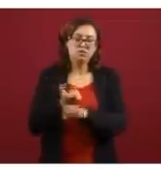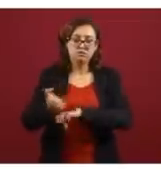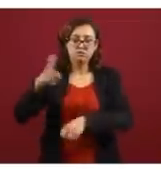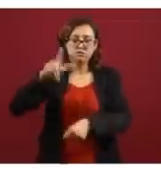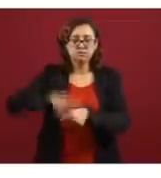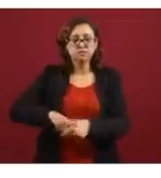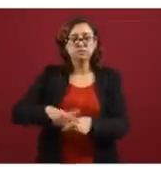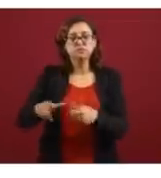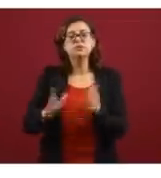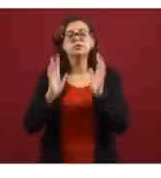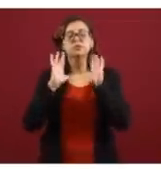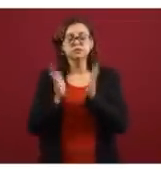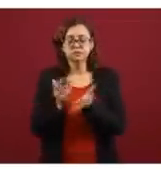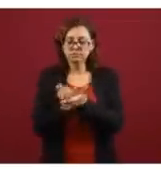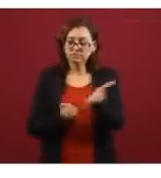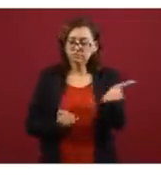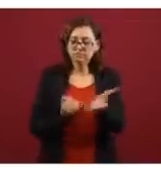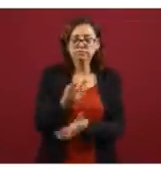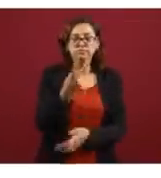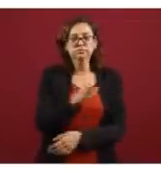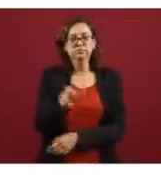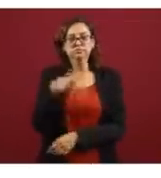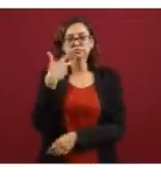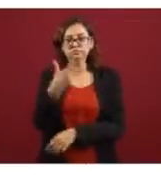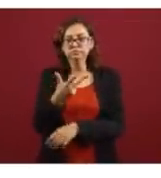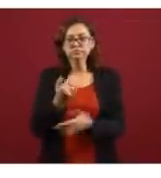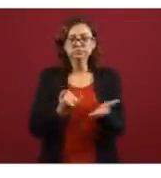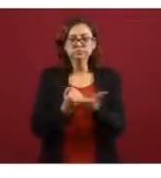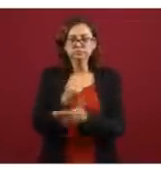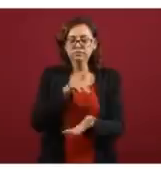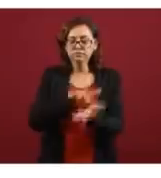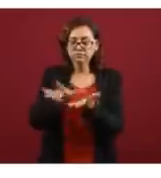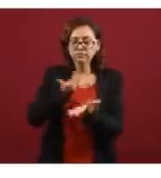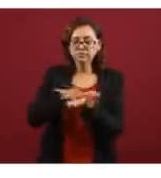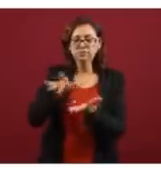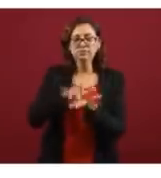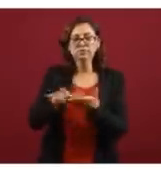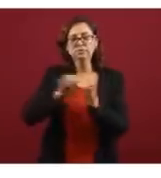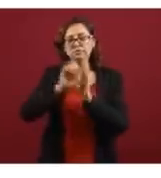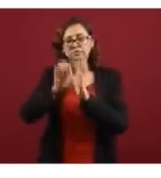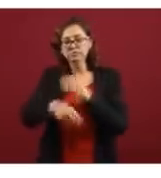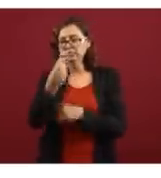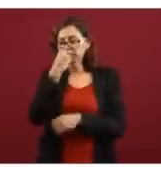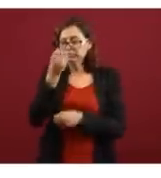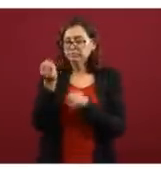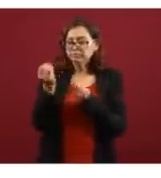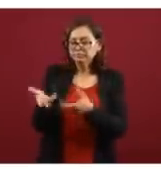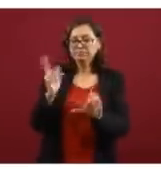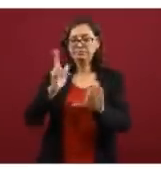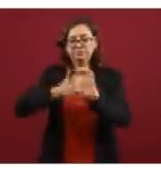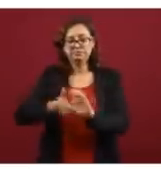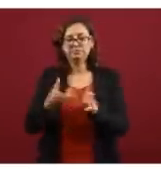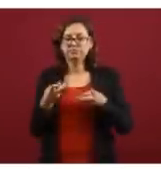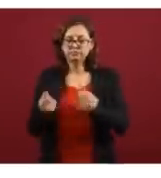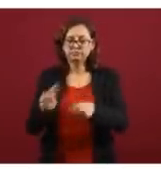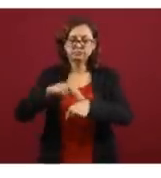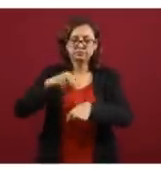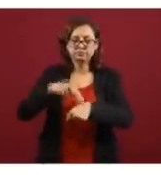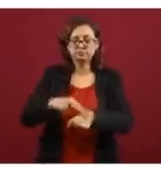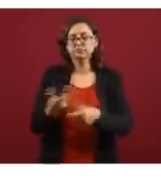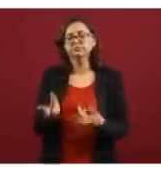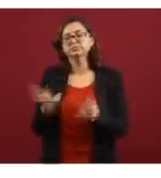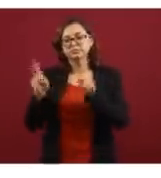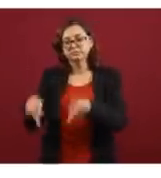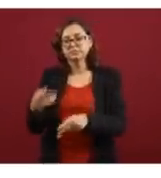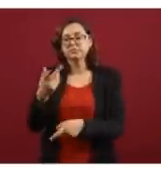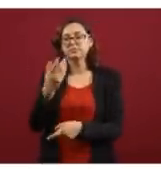ya 208 resoluciones para brindar medidas de apoyo como son alimentación, alojamiento, gastos médicos, gastos